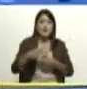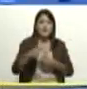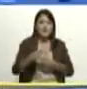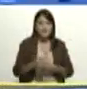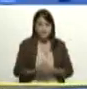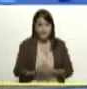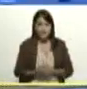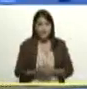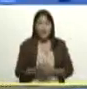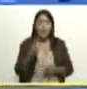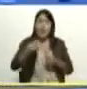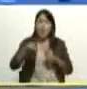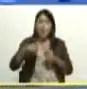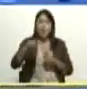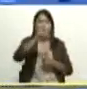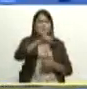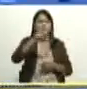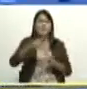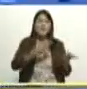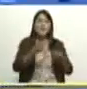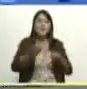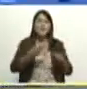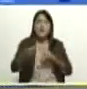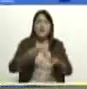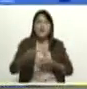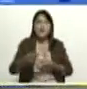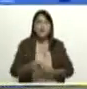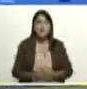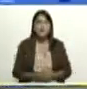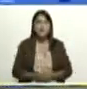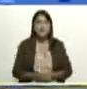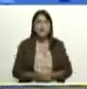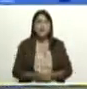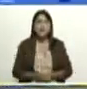entre otros invitados, pues.